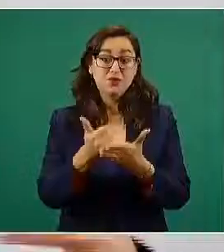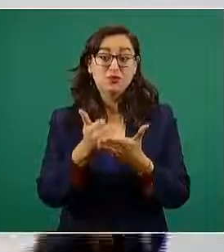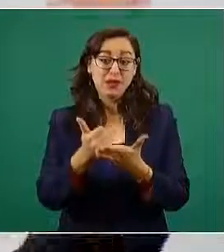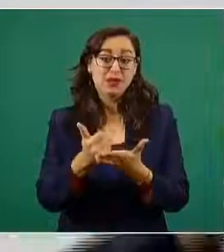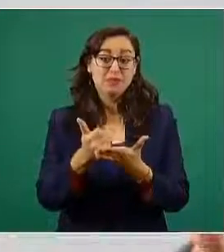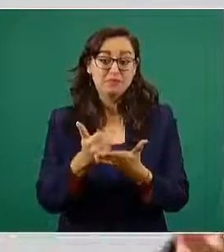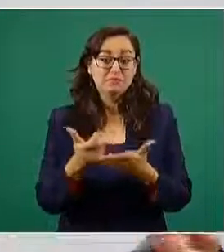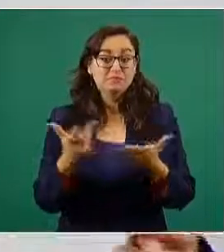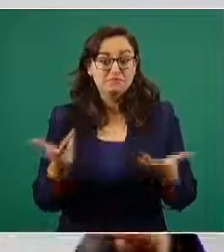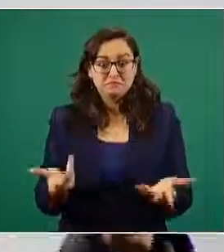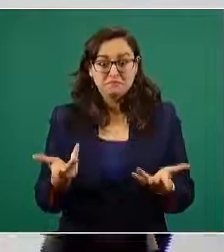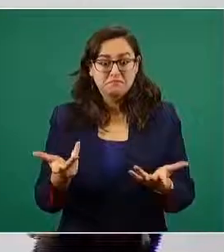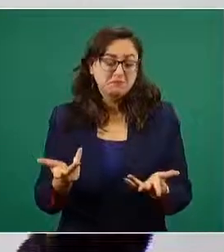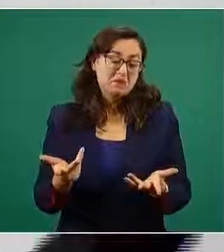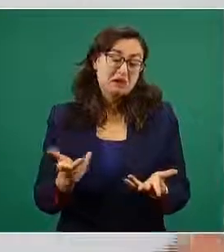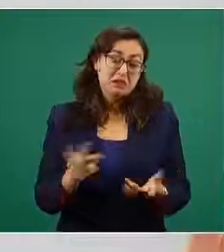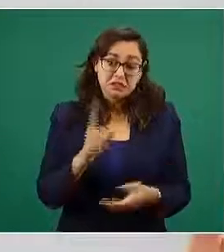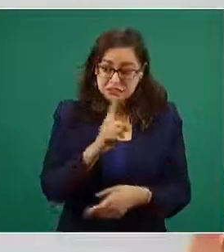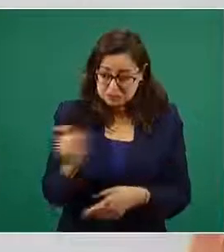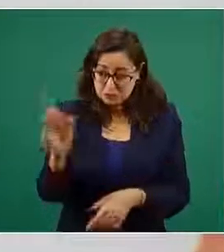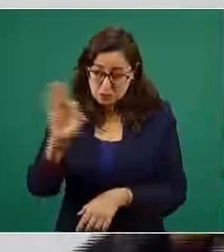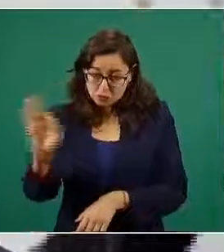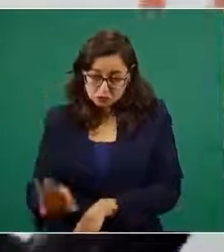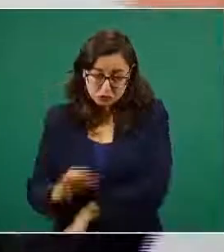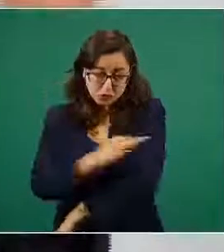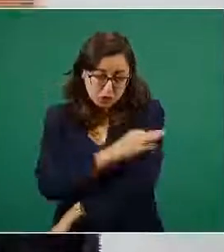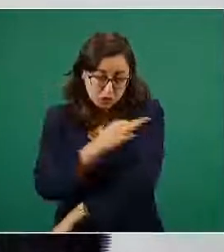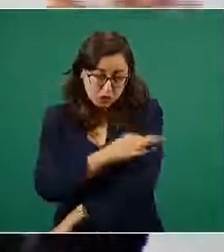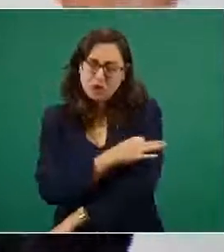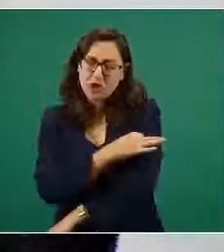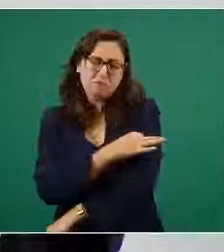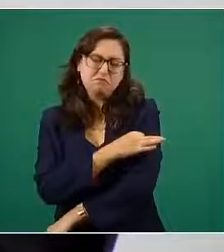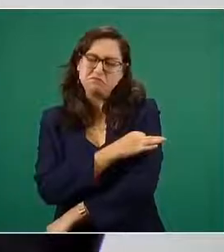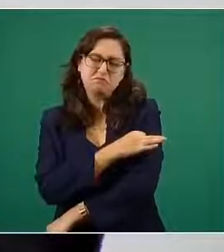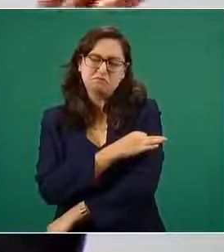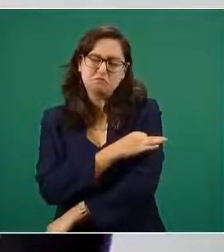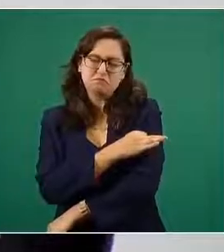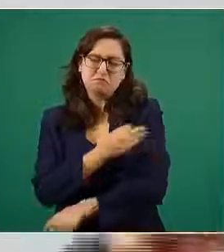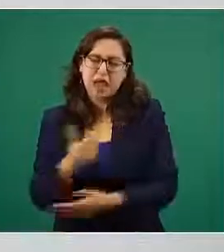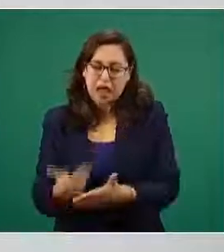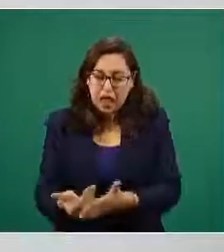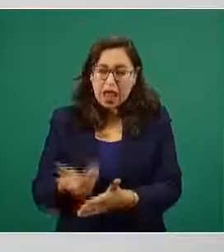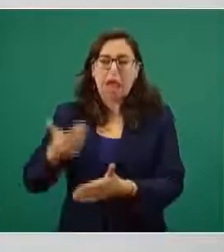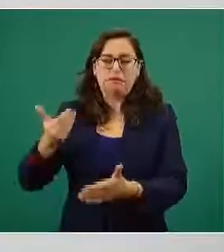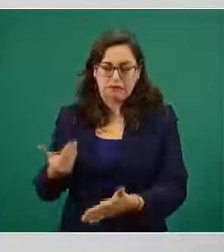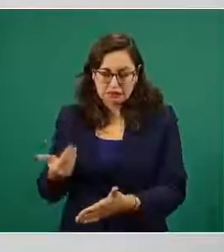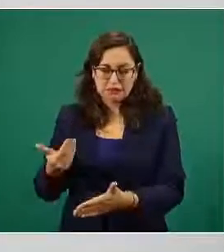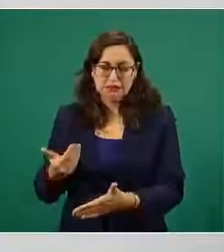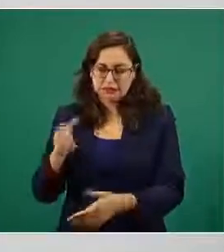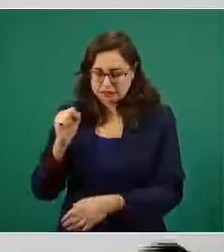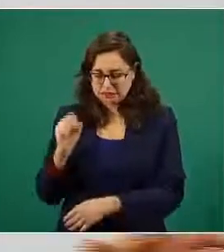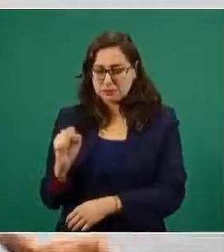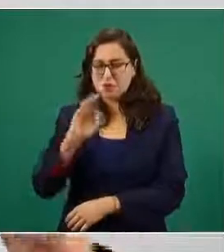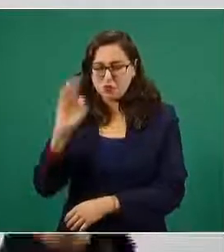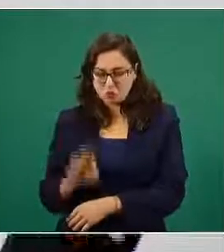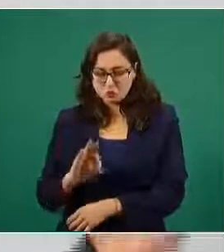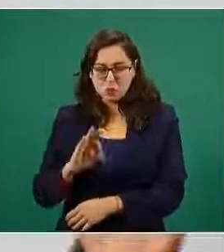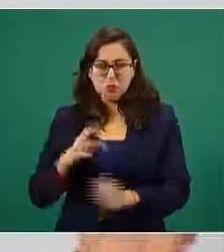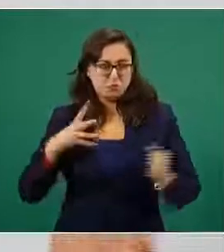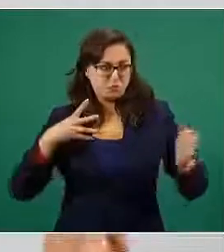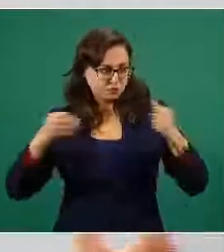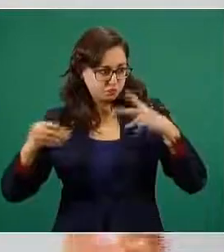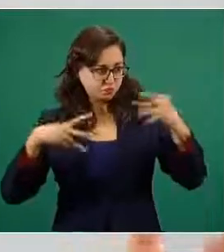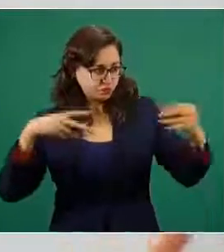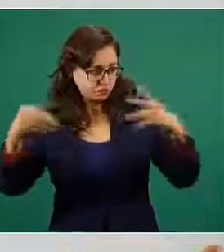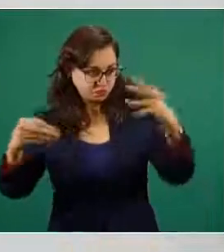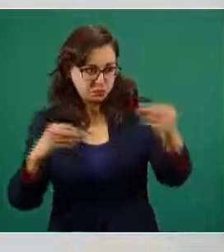que sin necesidad de llegar al 100% ya tengamos un cambio en la intensidad epidémica. Si esto lo logra